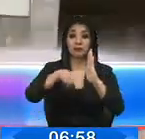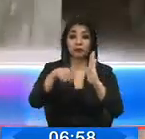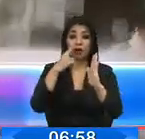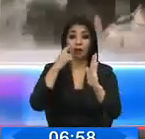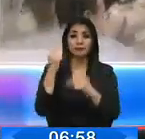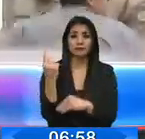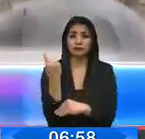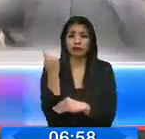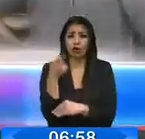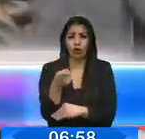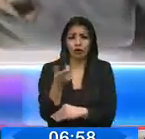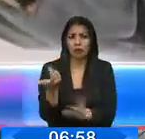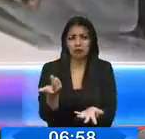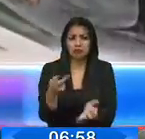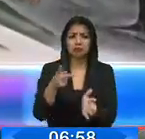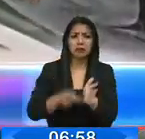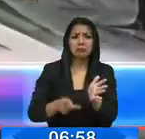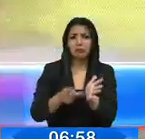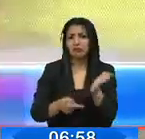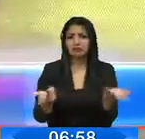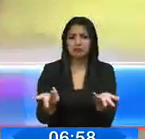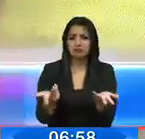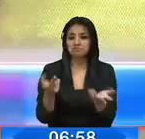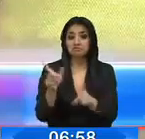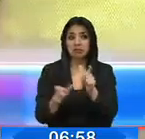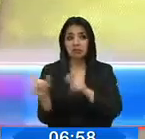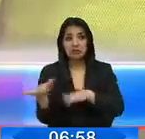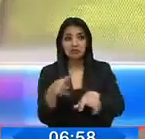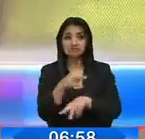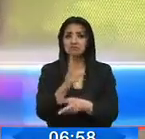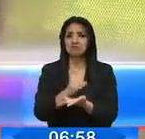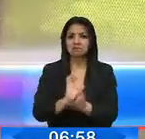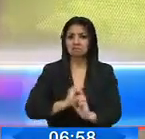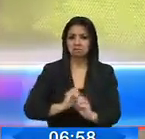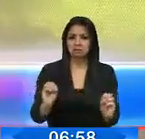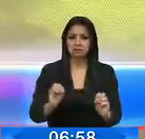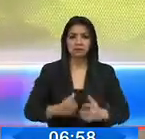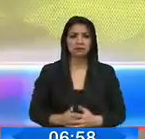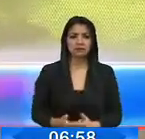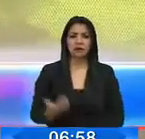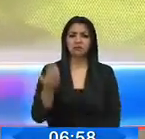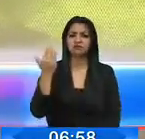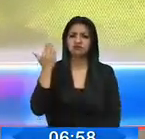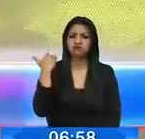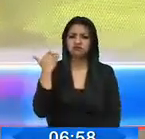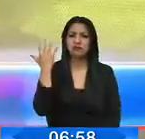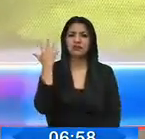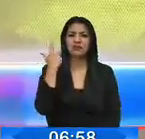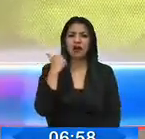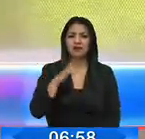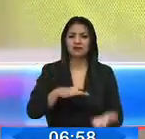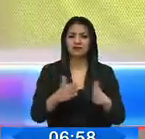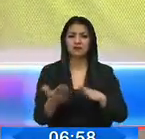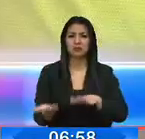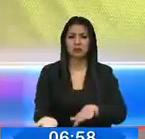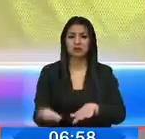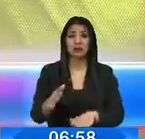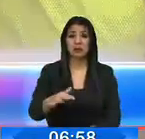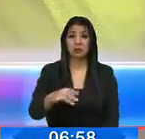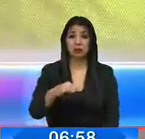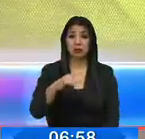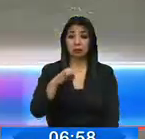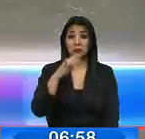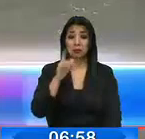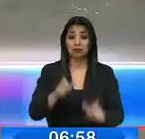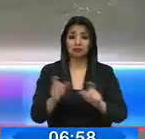lo que sucedió al interior del inmueble. La víctima habría sido asesinada hace varios días. Él o los responsables abandonaron la